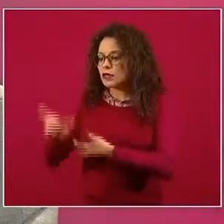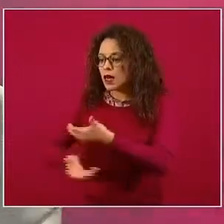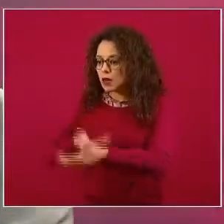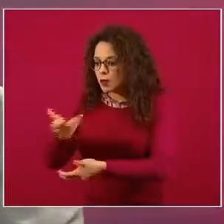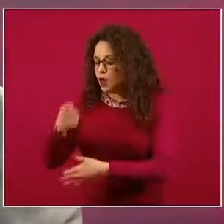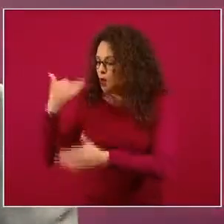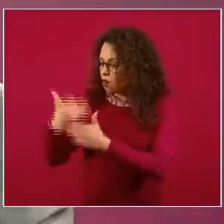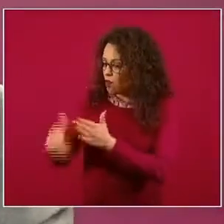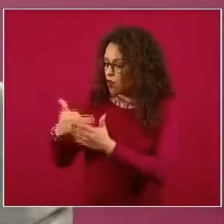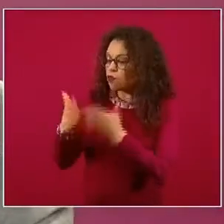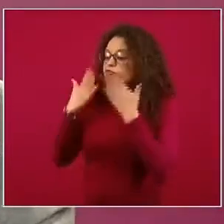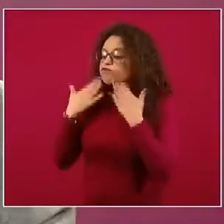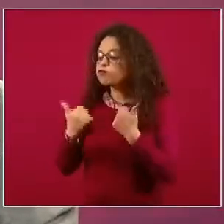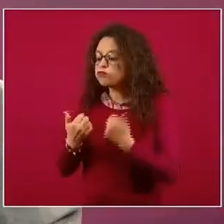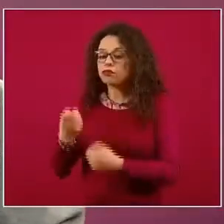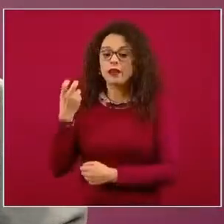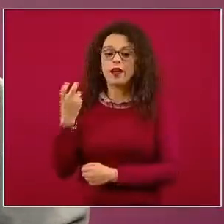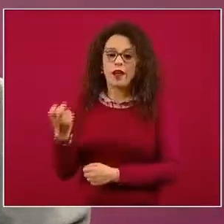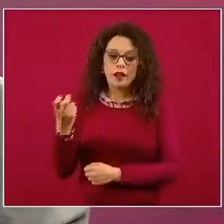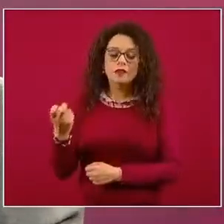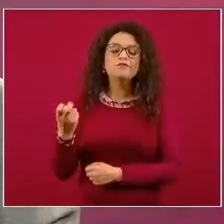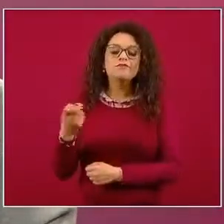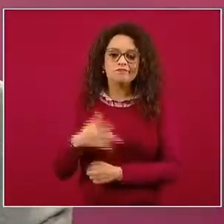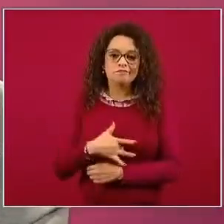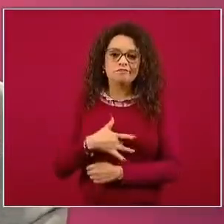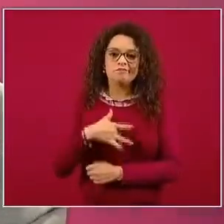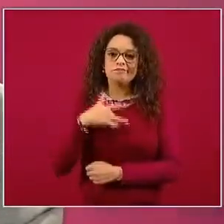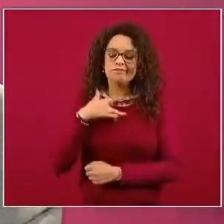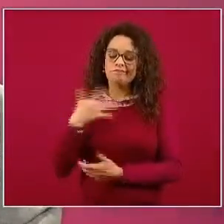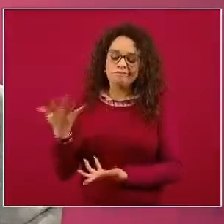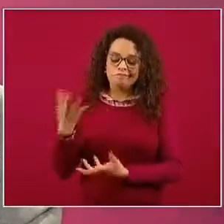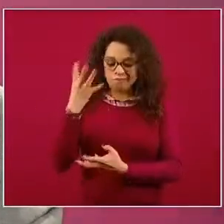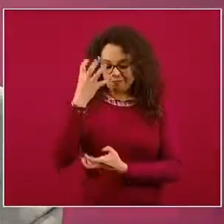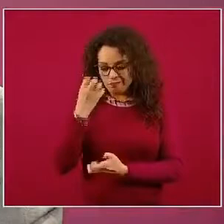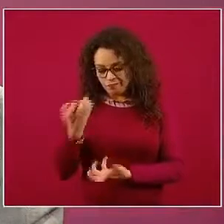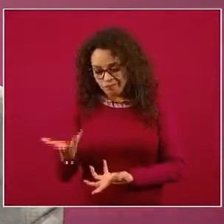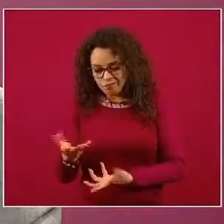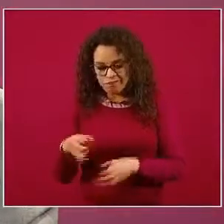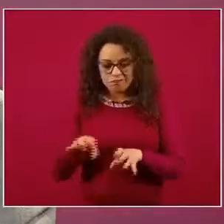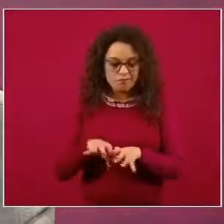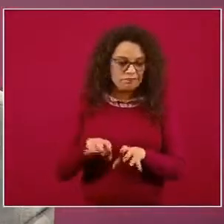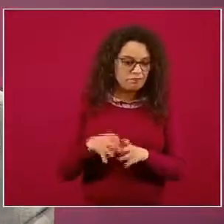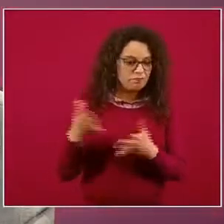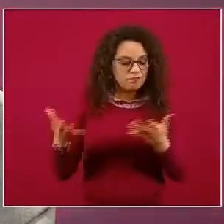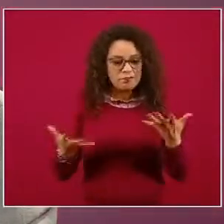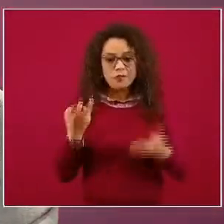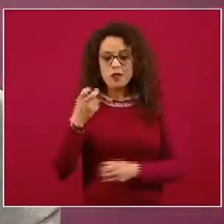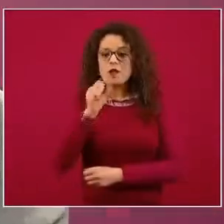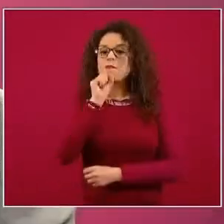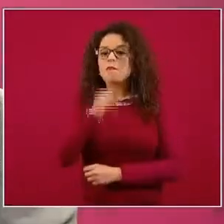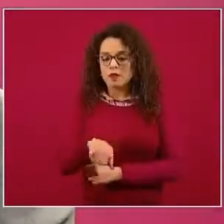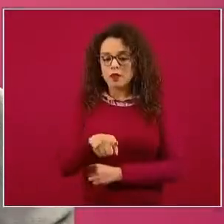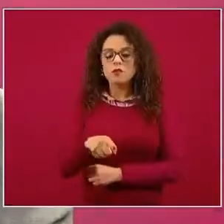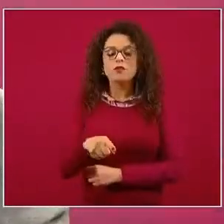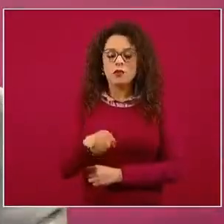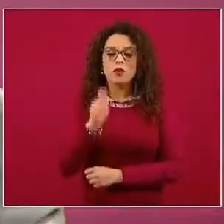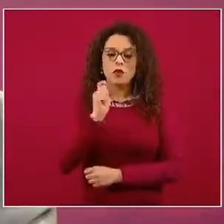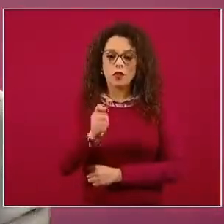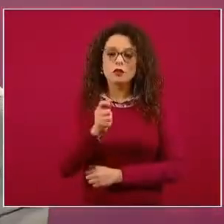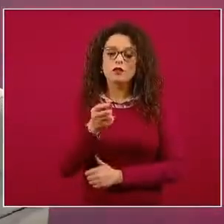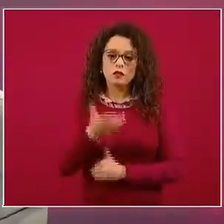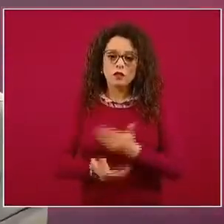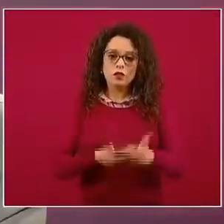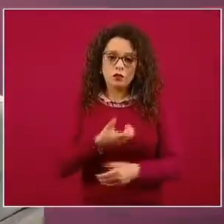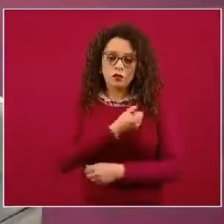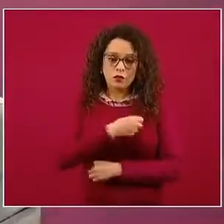servicios, pues eso exacerba los ánimos. Y un ejemplo directo se encuentra precisamente con los servicios de salud. Si en un momento dado